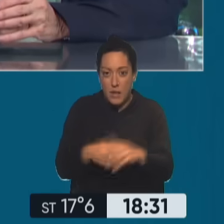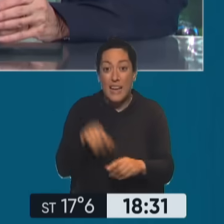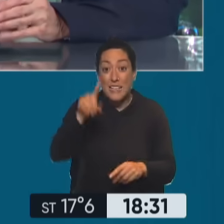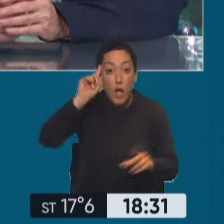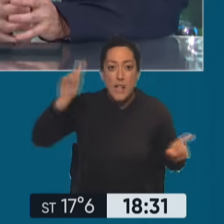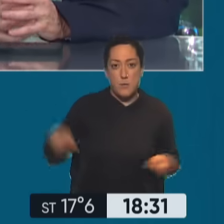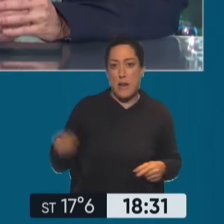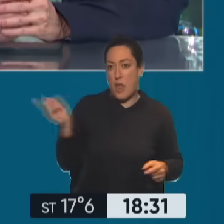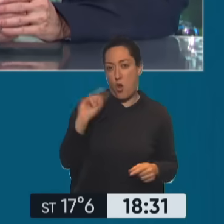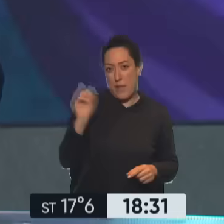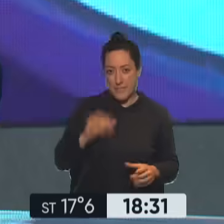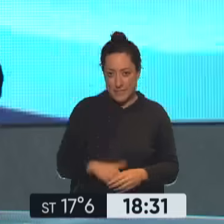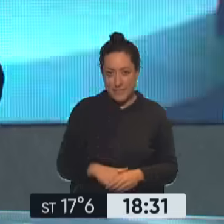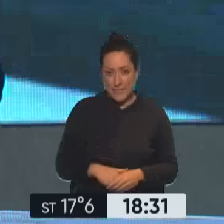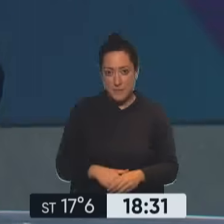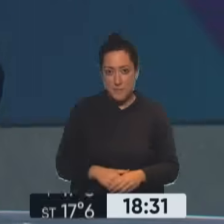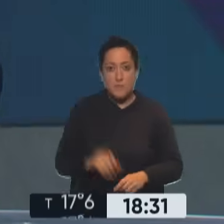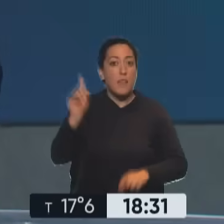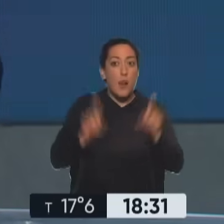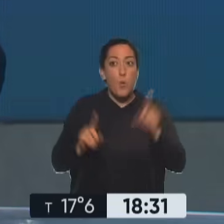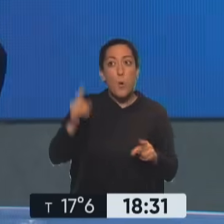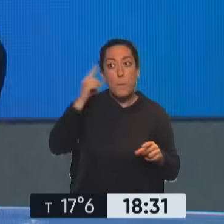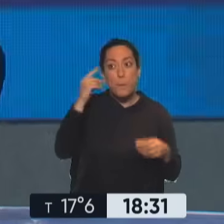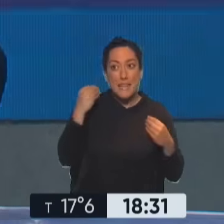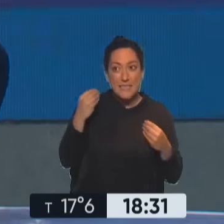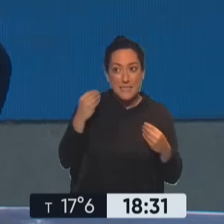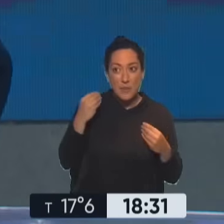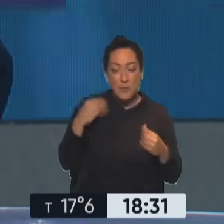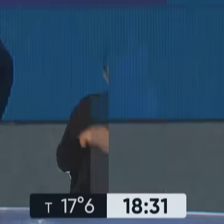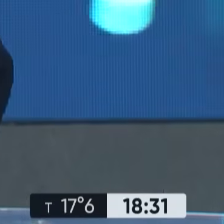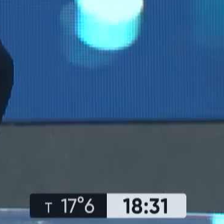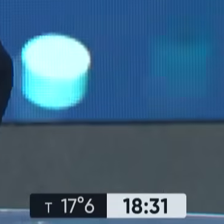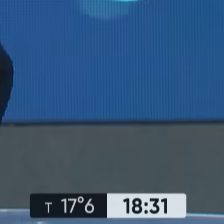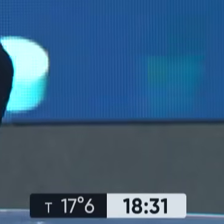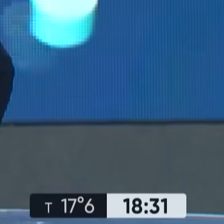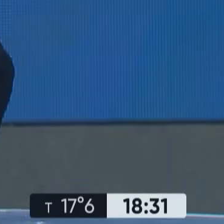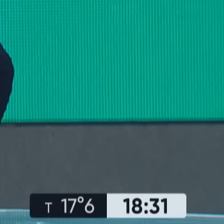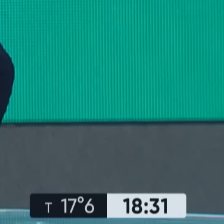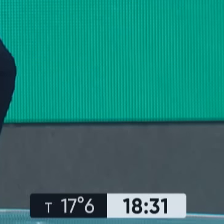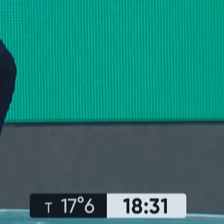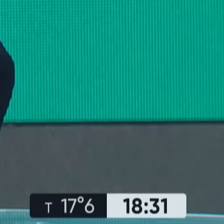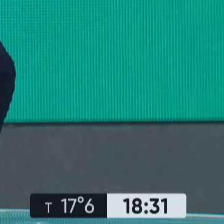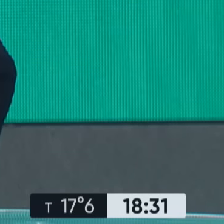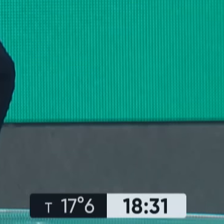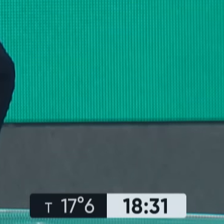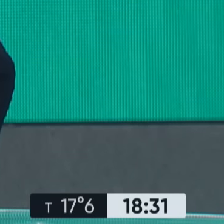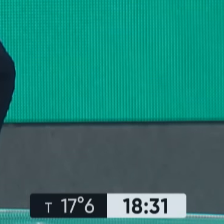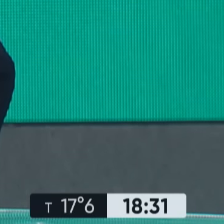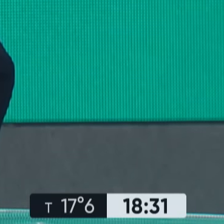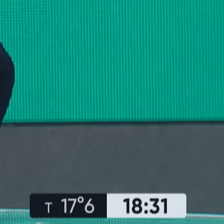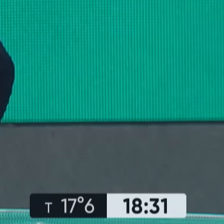casualidad. Algunos piensan que la propia interna de La Libertad Avanza, entre unas cosas y las